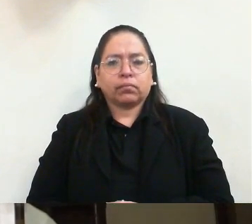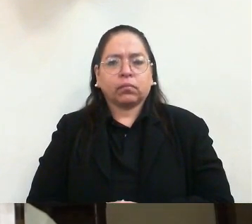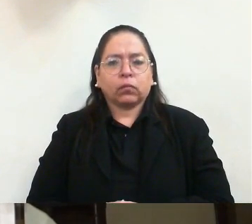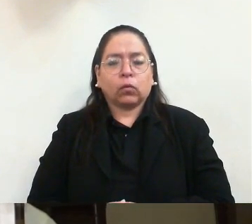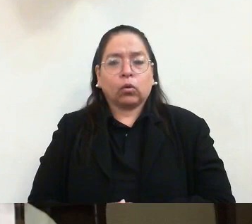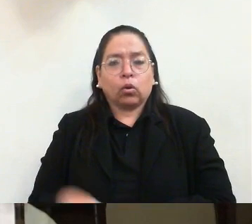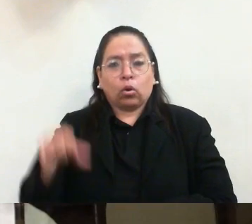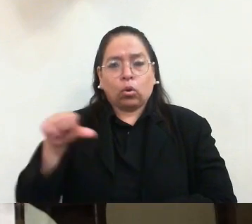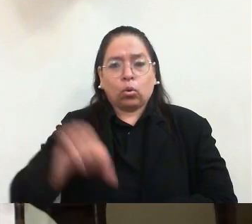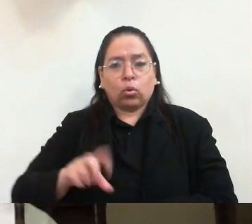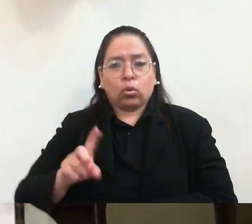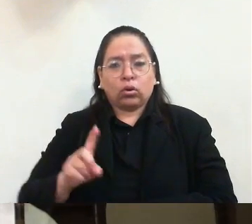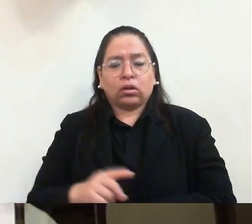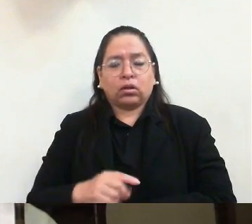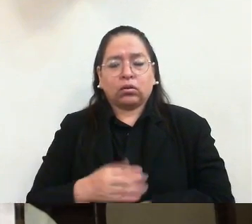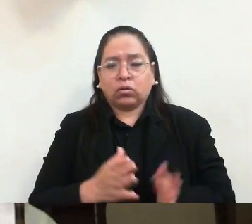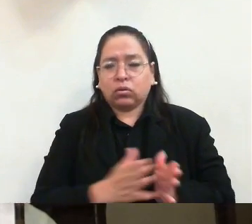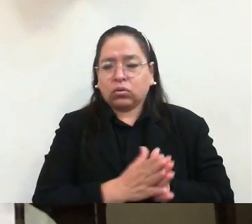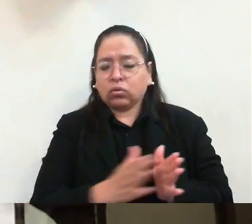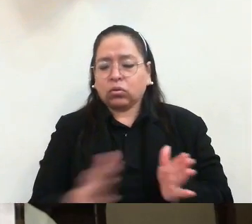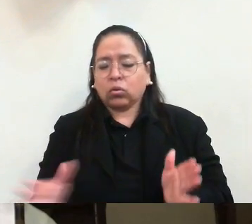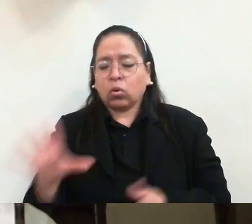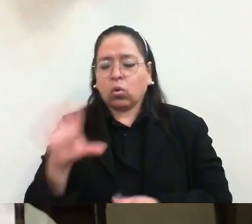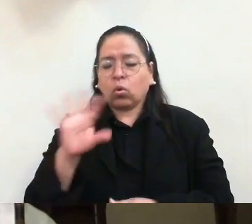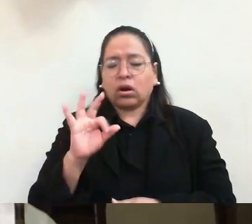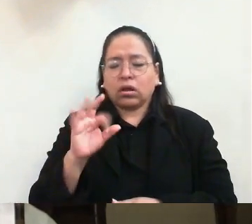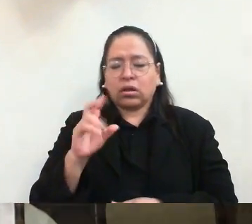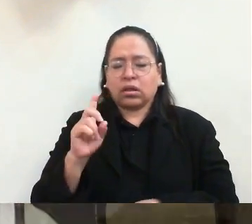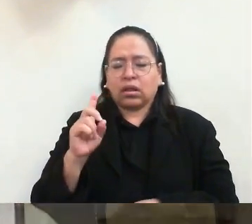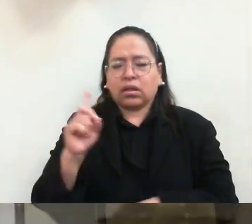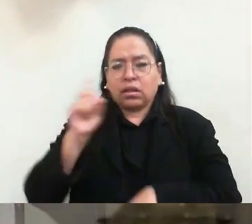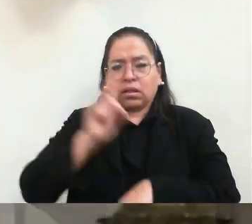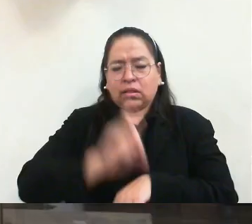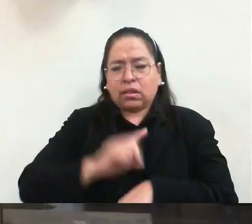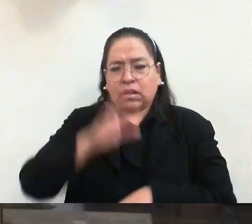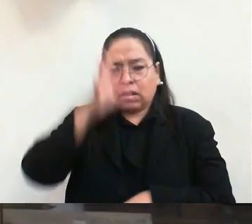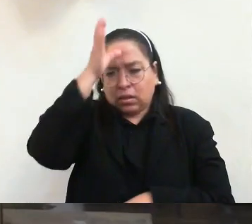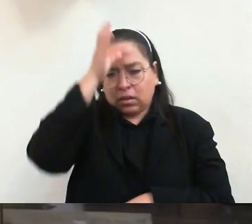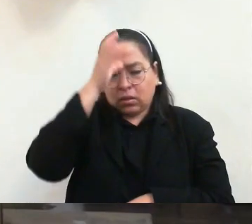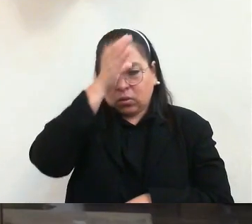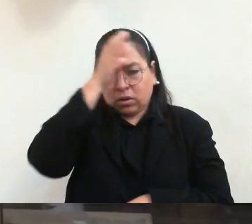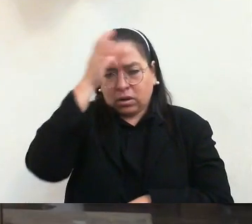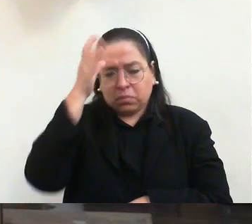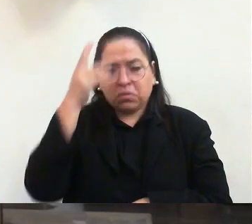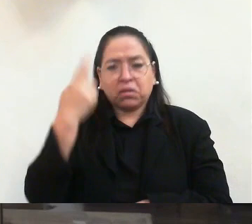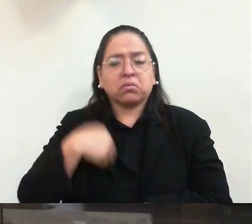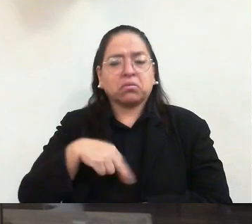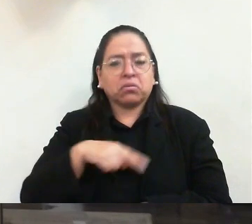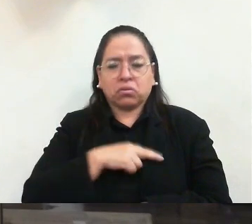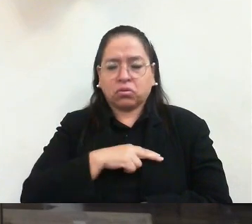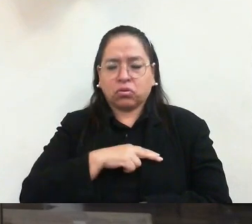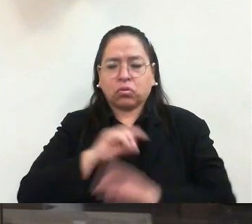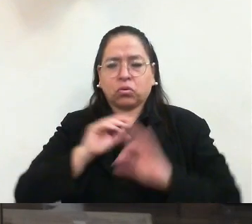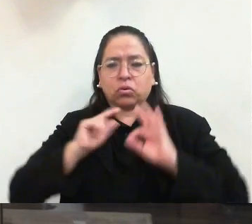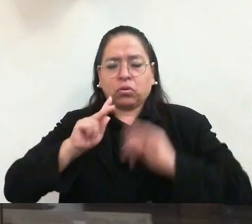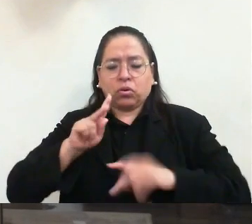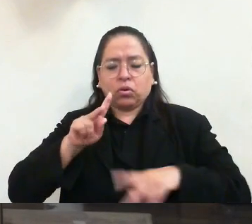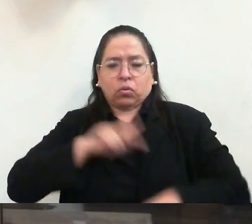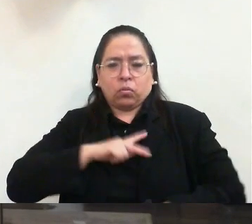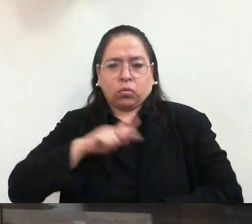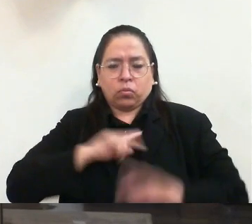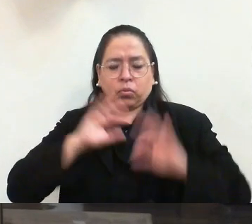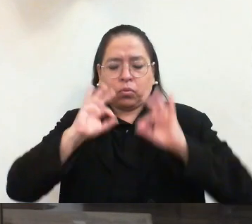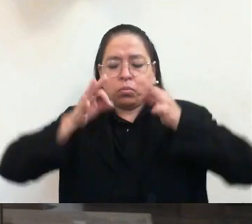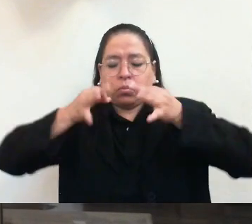días de conversión también nosotros de modo personal de modo